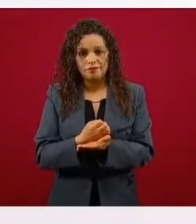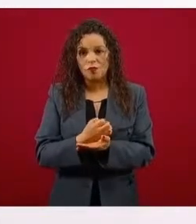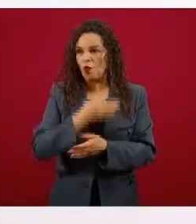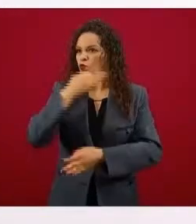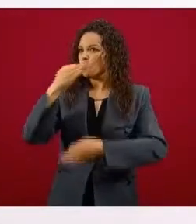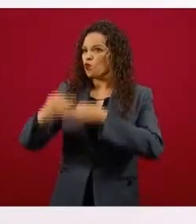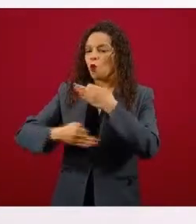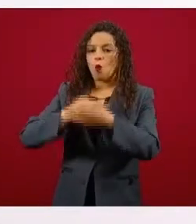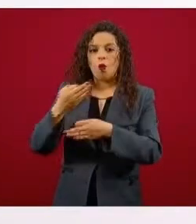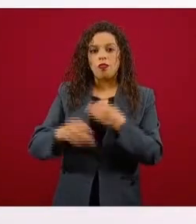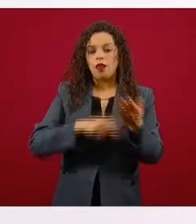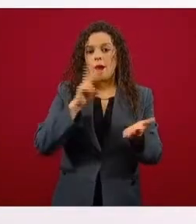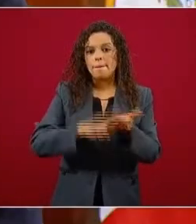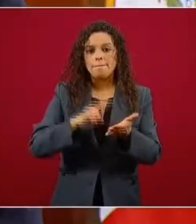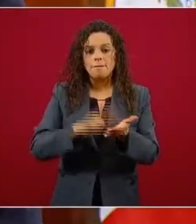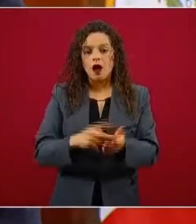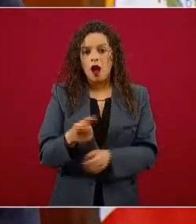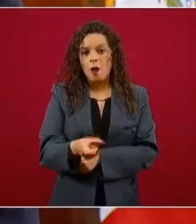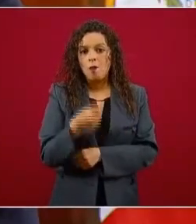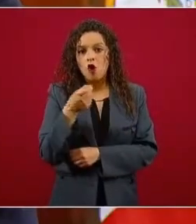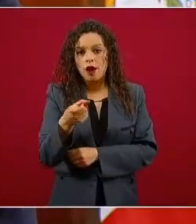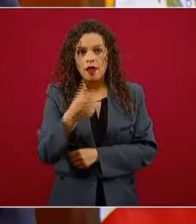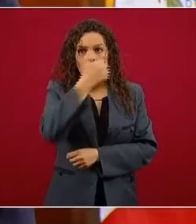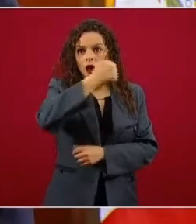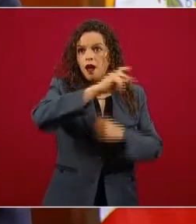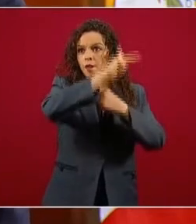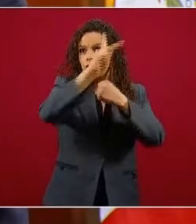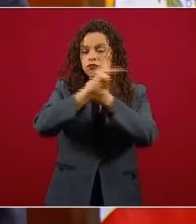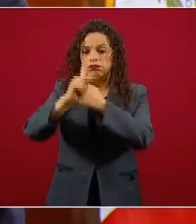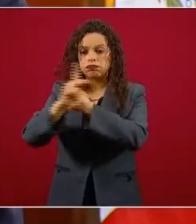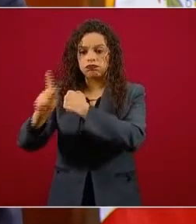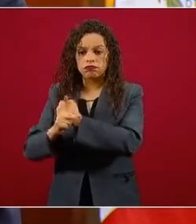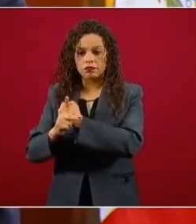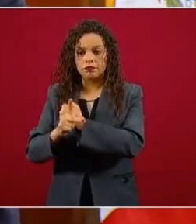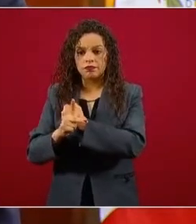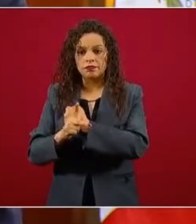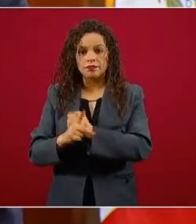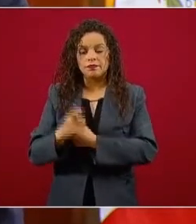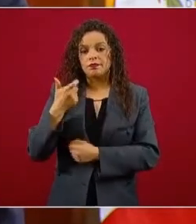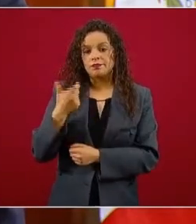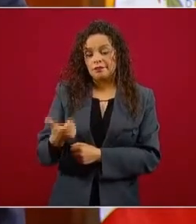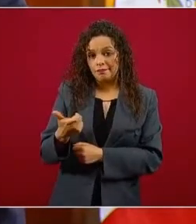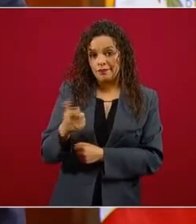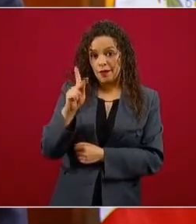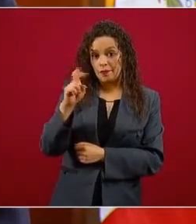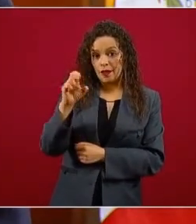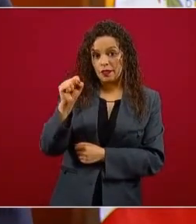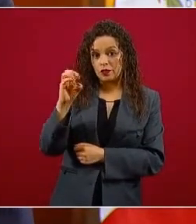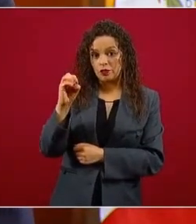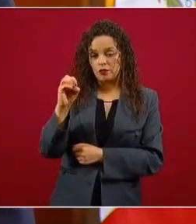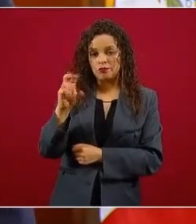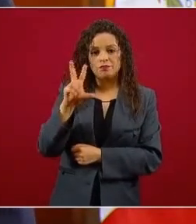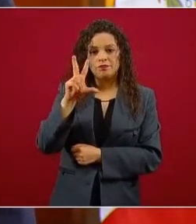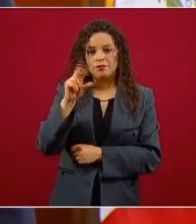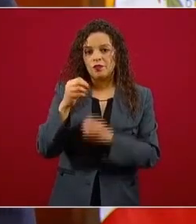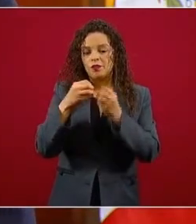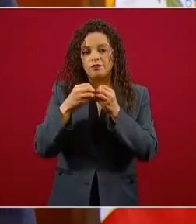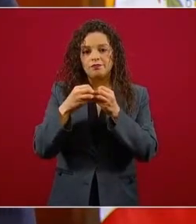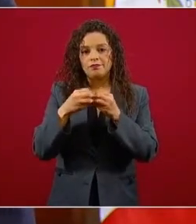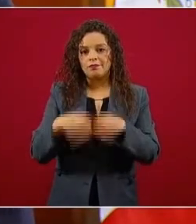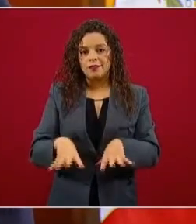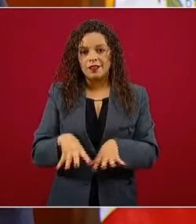monedas, el peso no perdió tanta